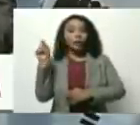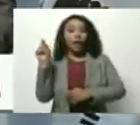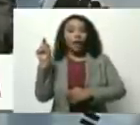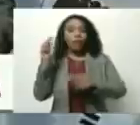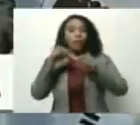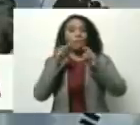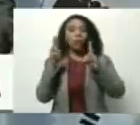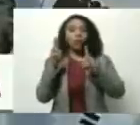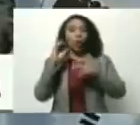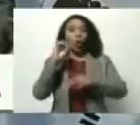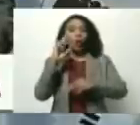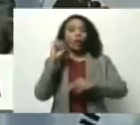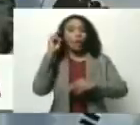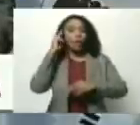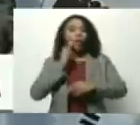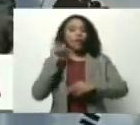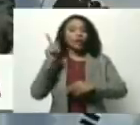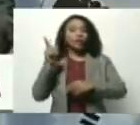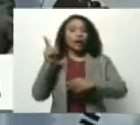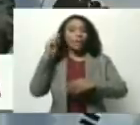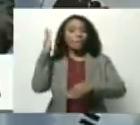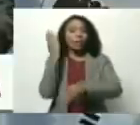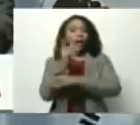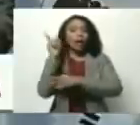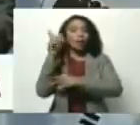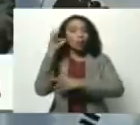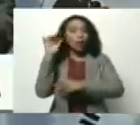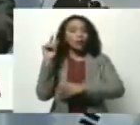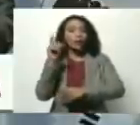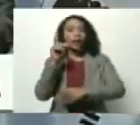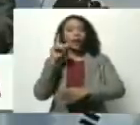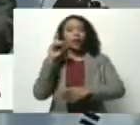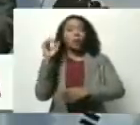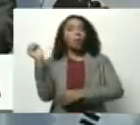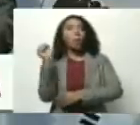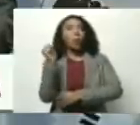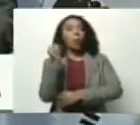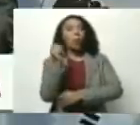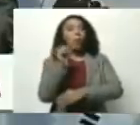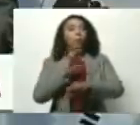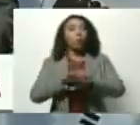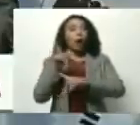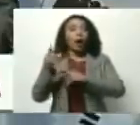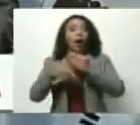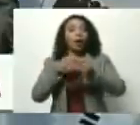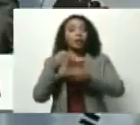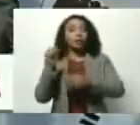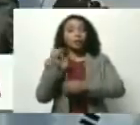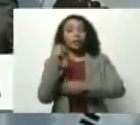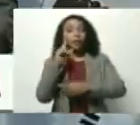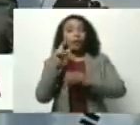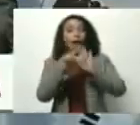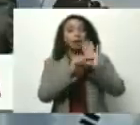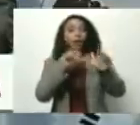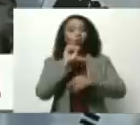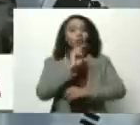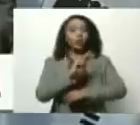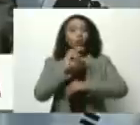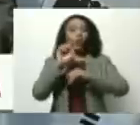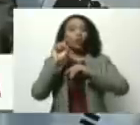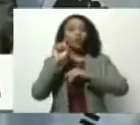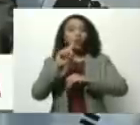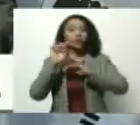una averiguación penal, tras lo cual fue imputada por el delito de omisión previsto en el artículo 219 de la